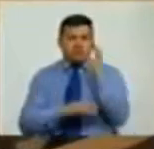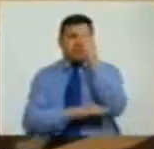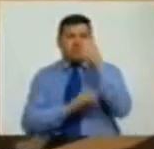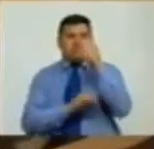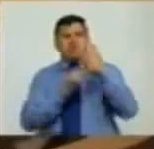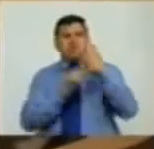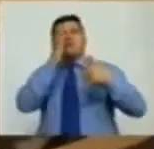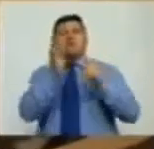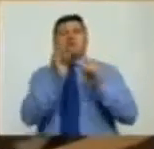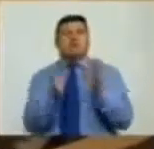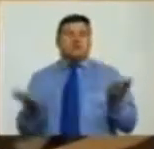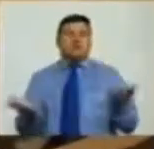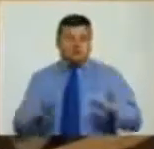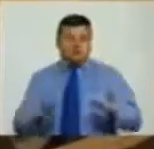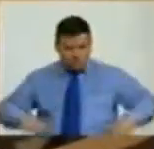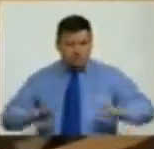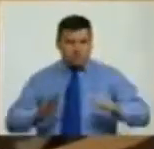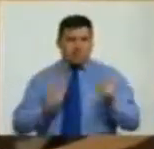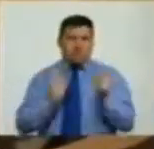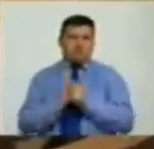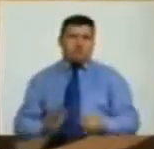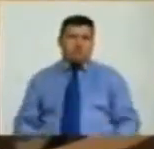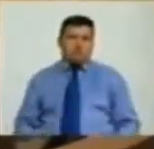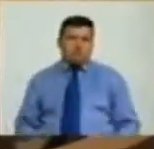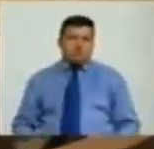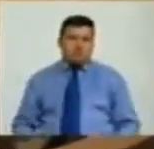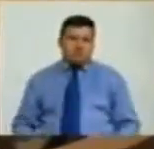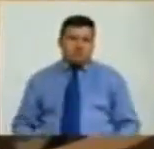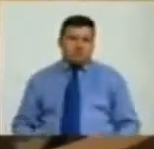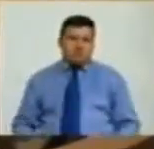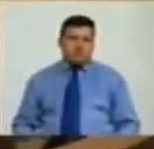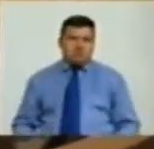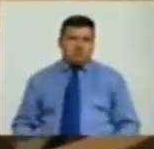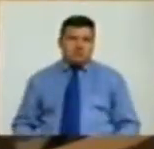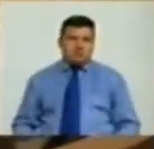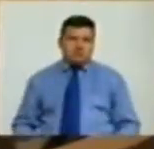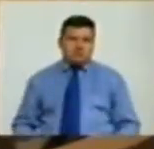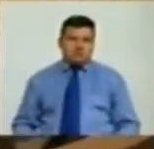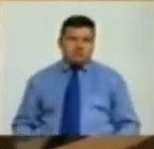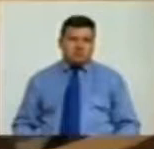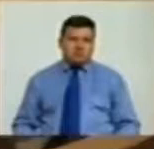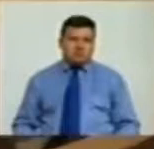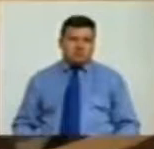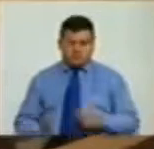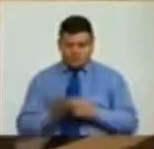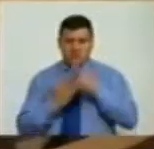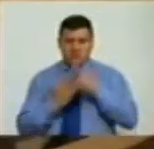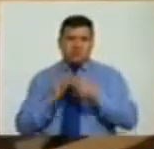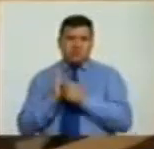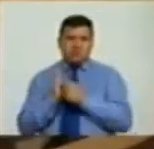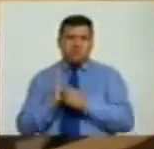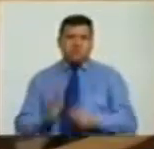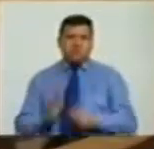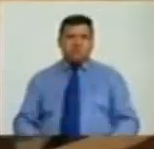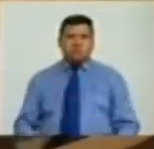es el escenario, el marco en el cual está inmerso este proyecto.